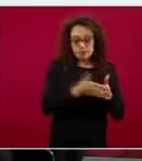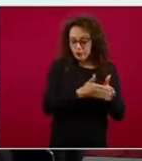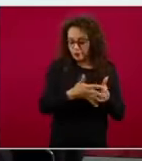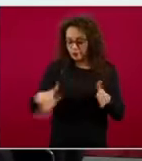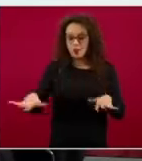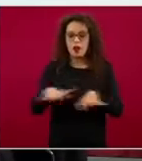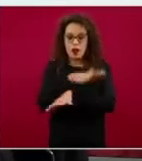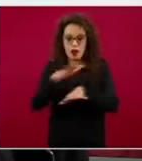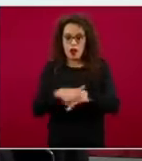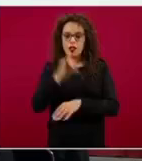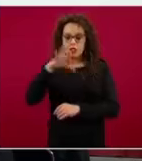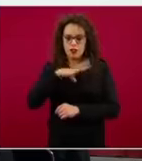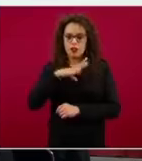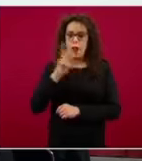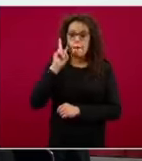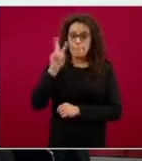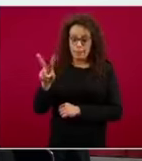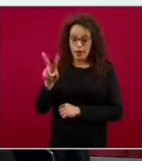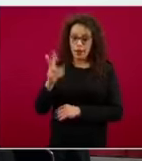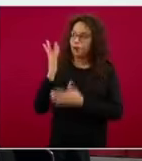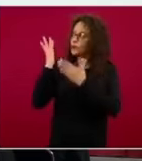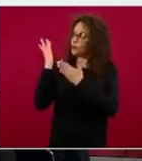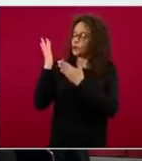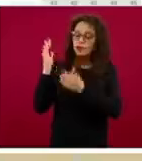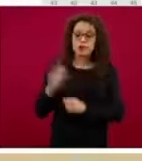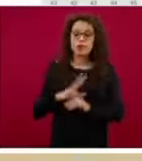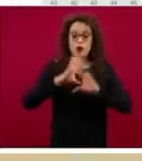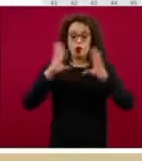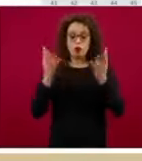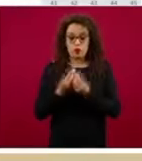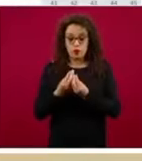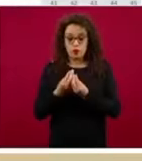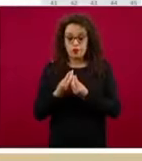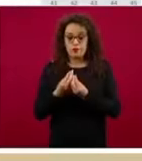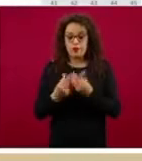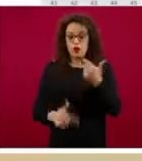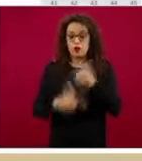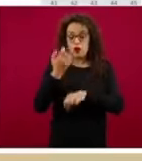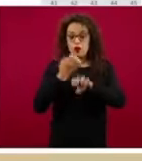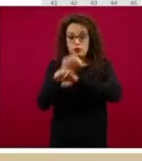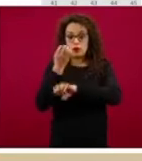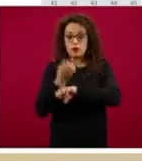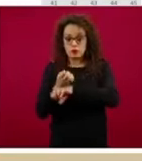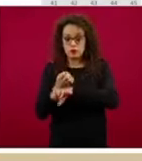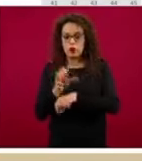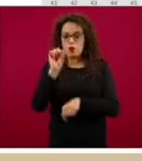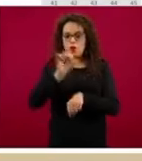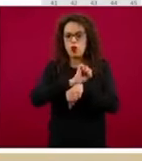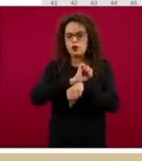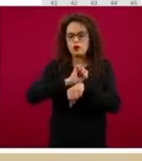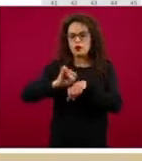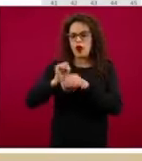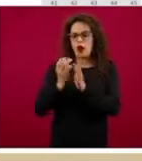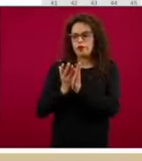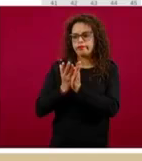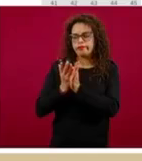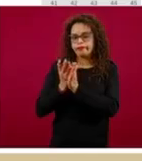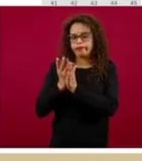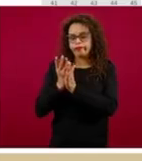vemos que en total 12 estados han ido aumentando ligeramente sus